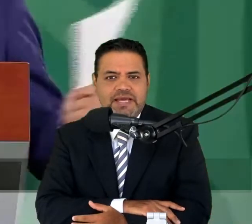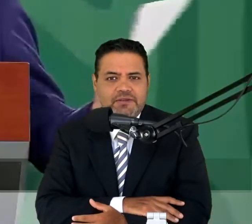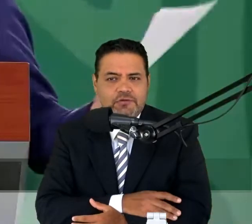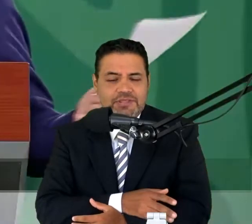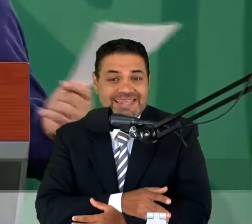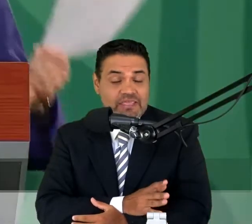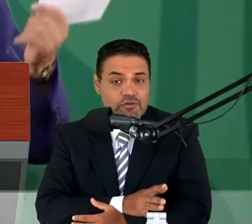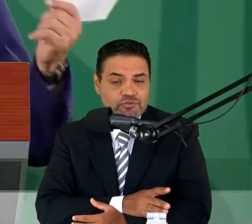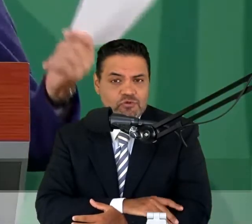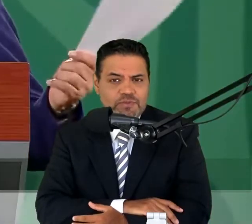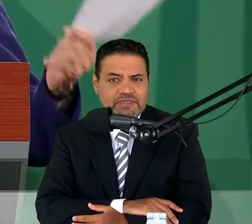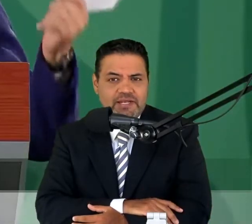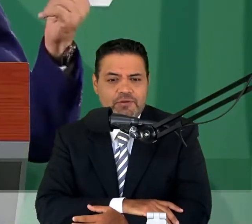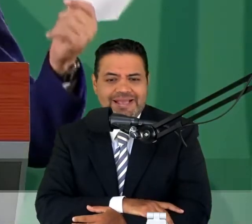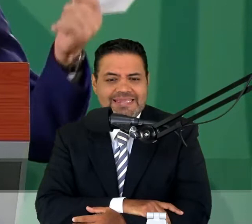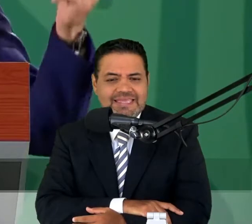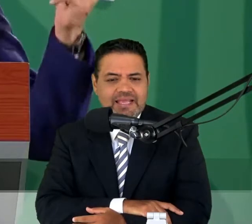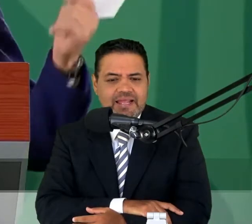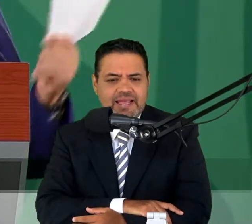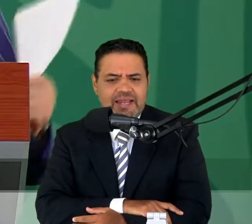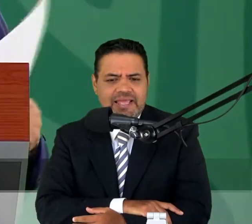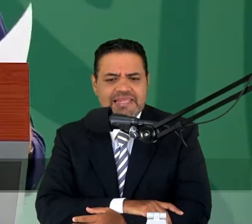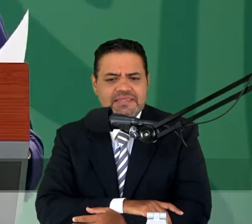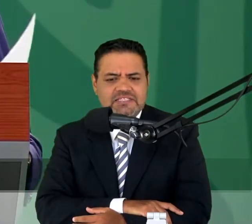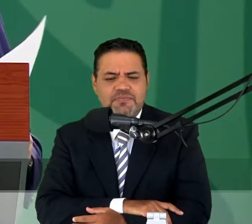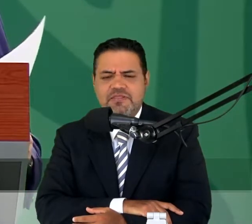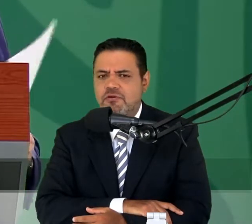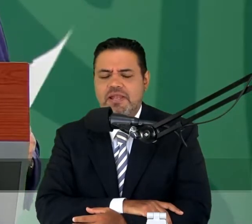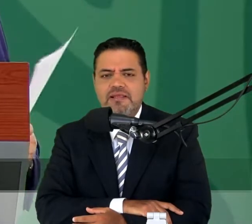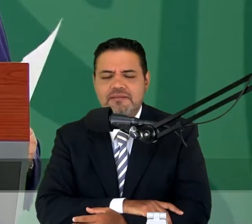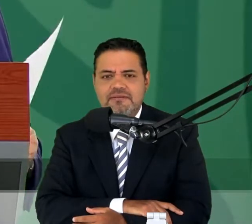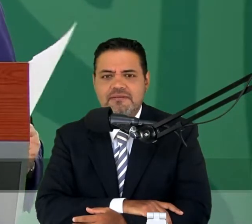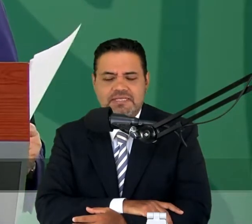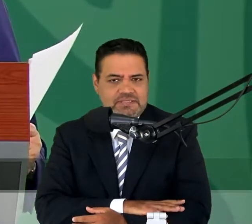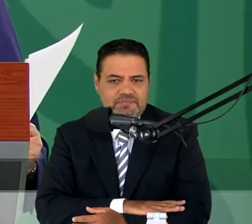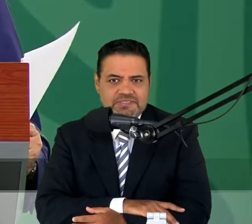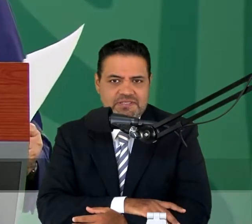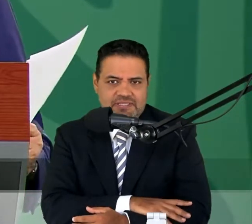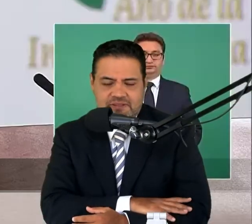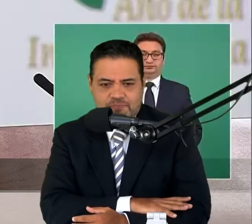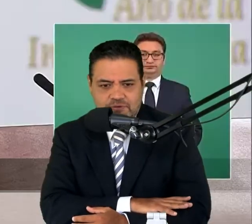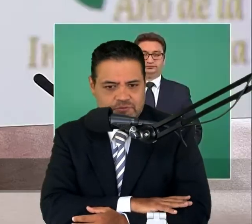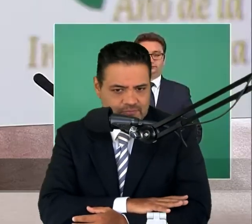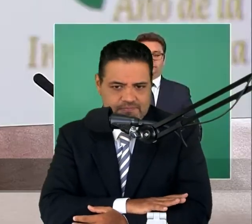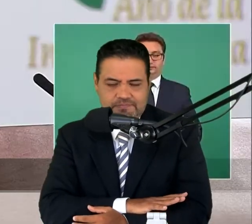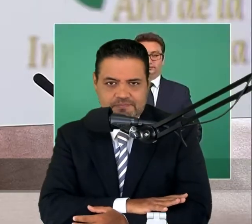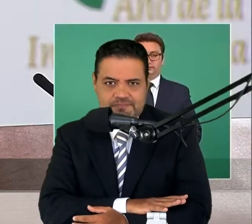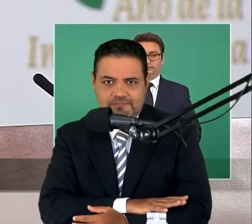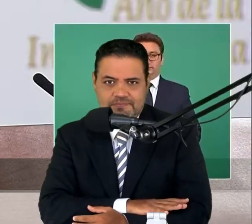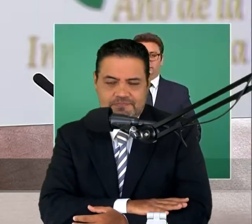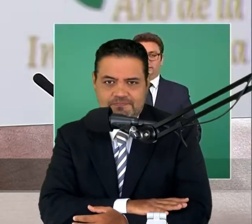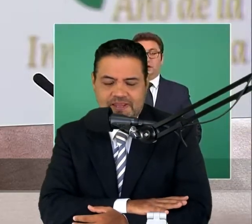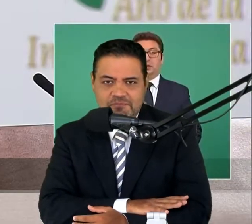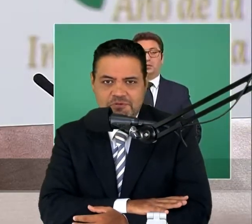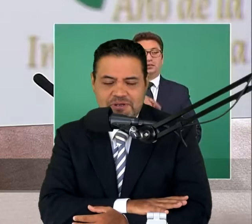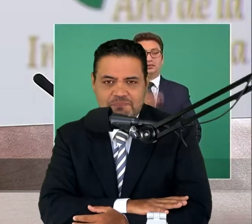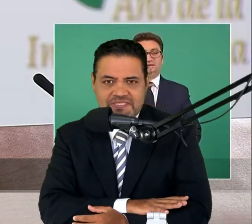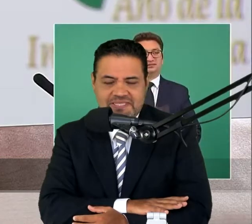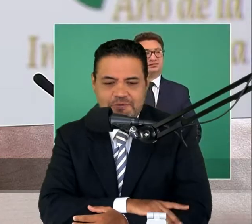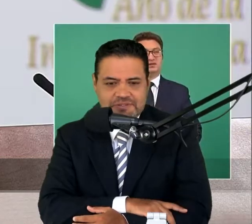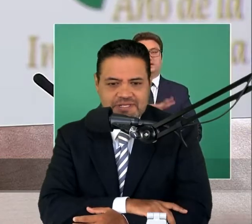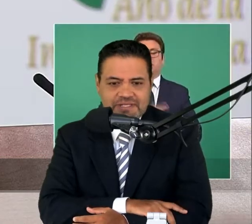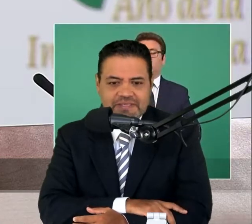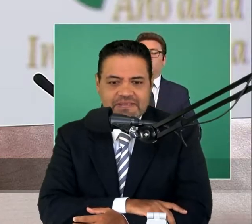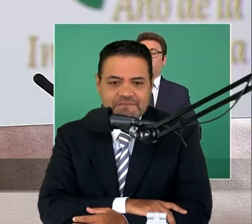comentario y dirigió su comentario a criticar a la élite española así el presidente de pronto cambió de una